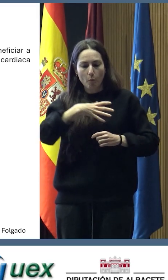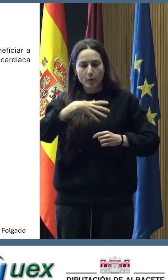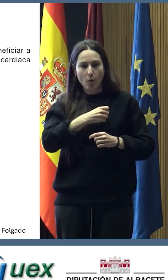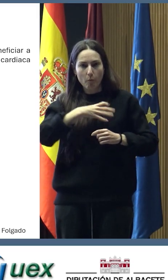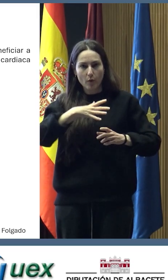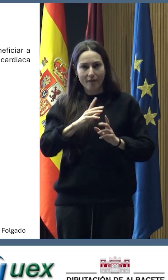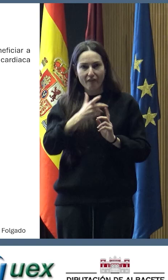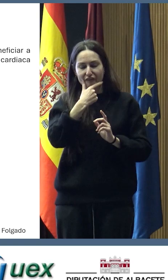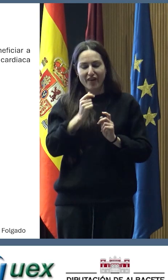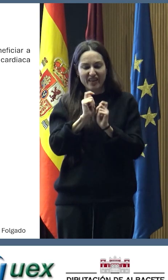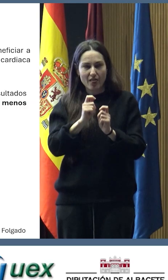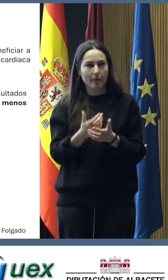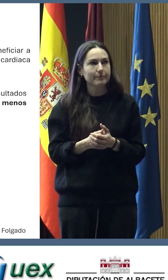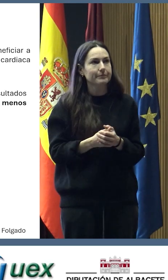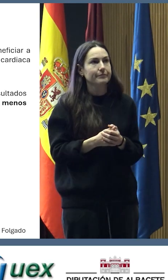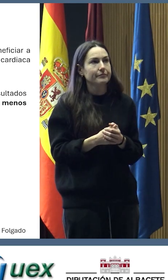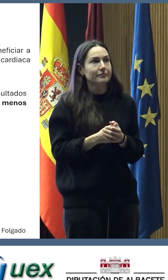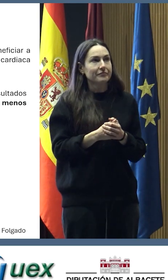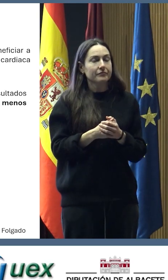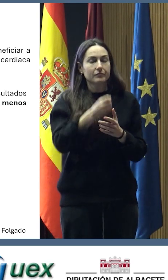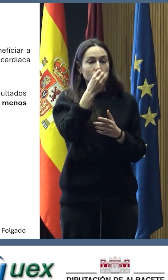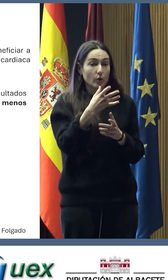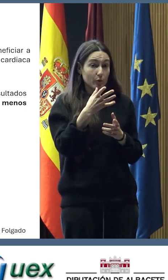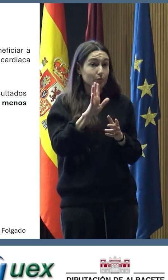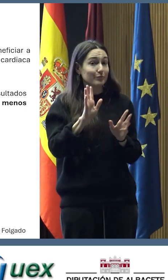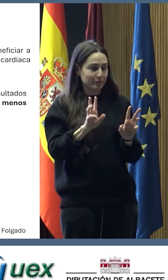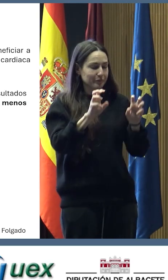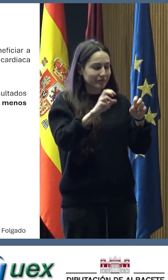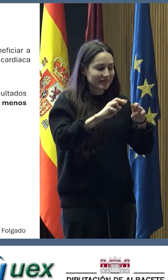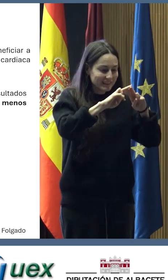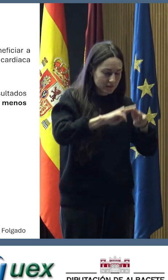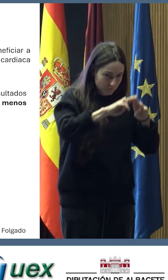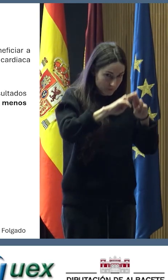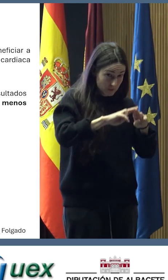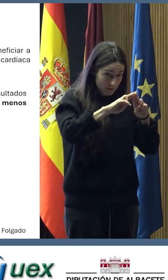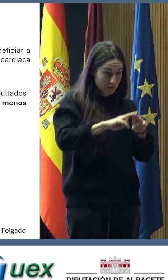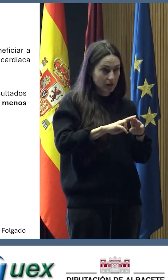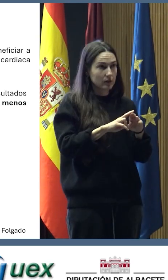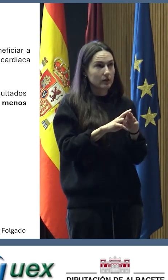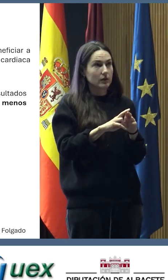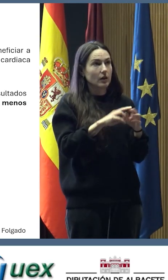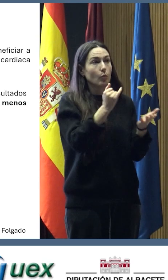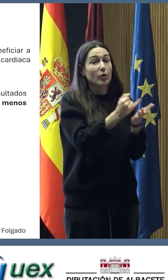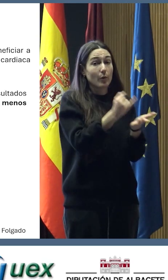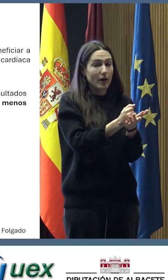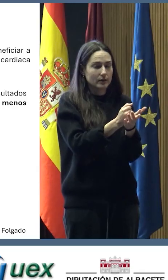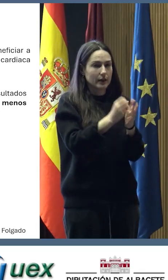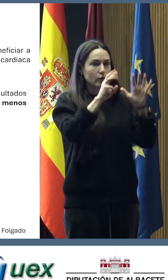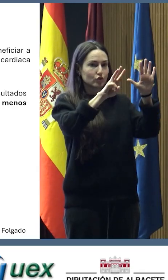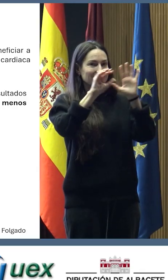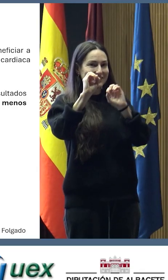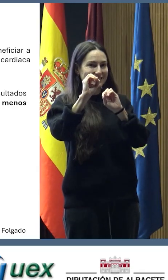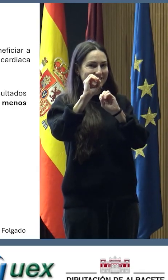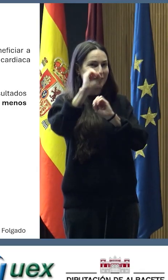Bueno, pues los ensayos clínicos se realizaron en un 80% de